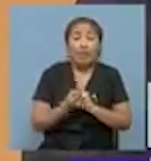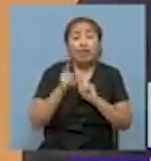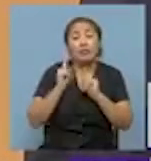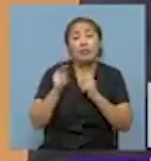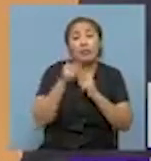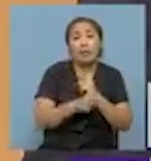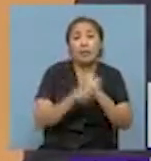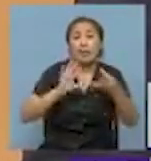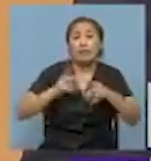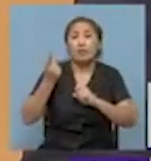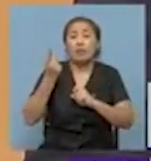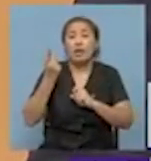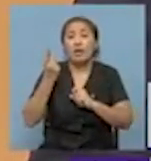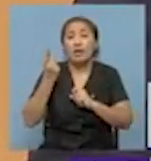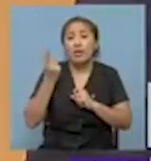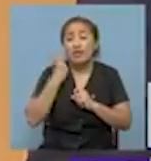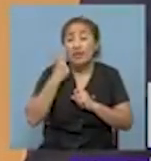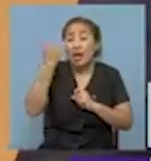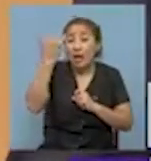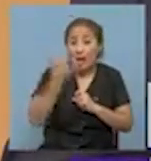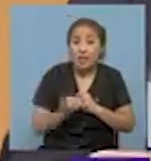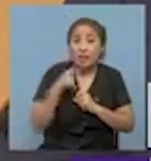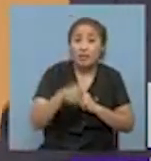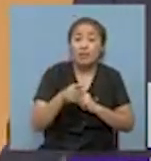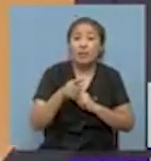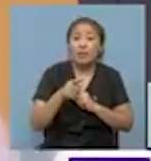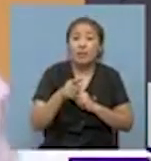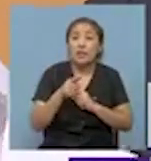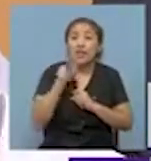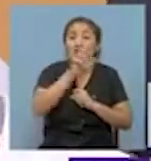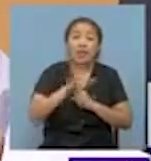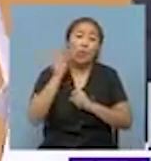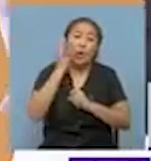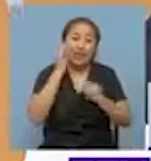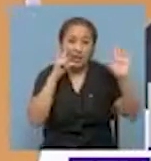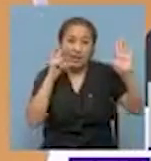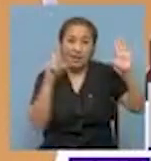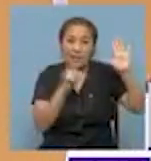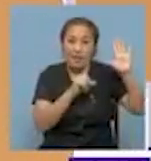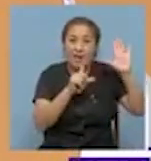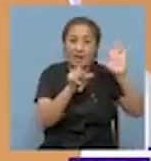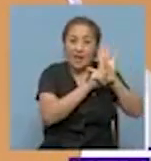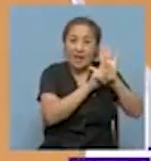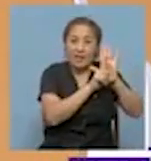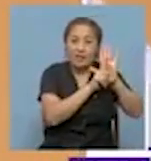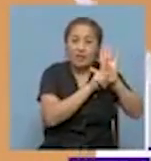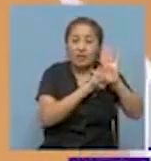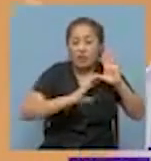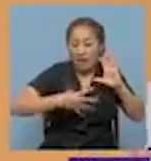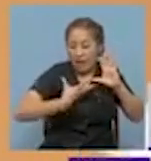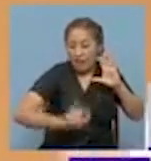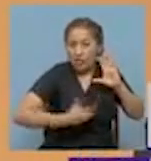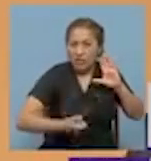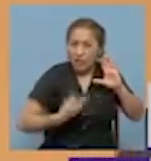ideología de género hay un apartado fíjate la resolución 340 distintas miradas sobre el aborto la